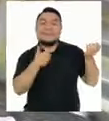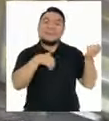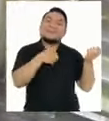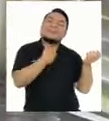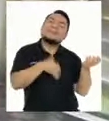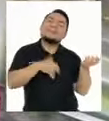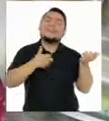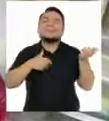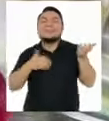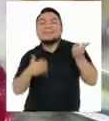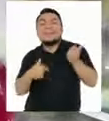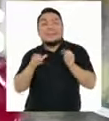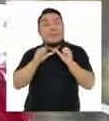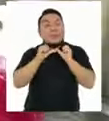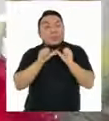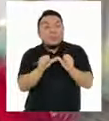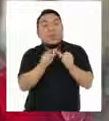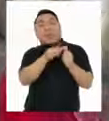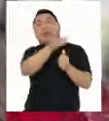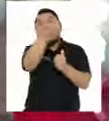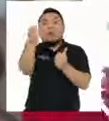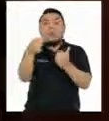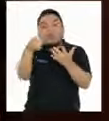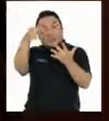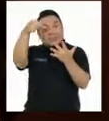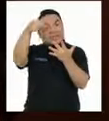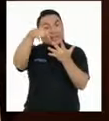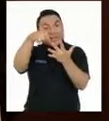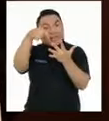Continuamos con más dedos.